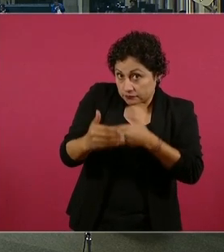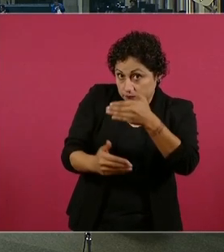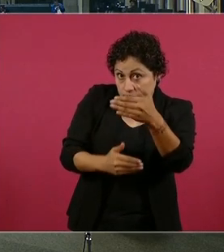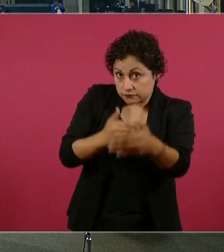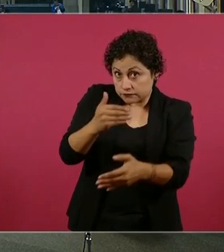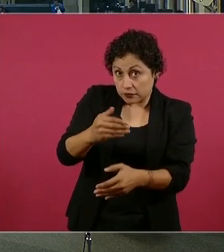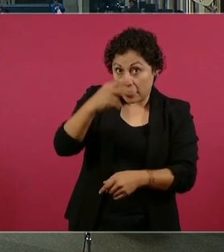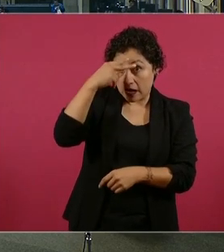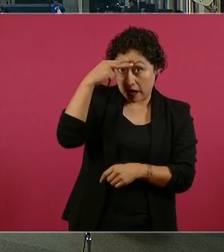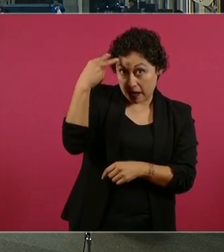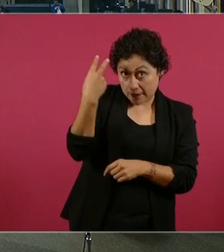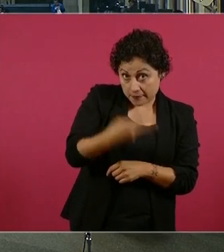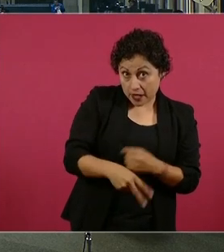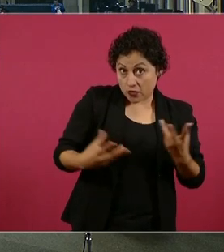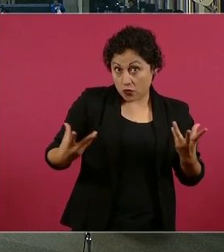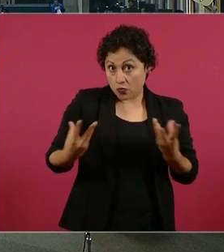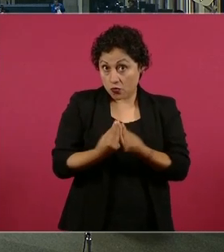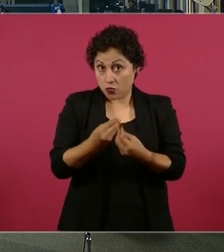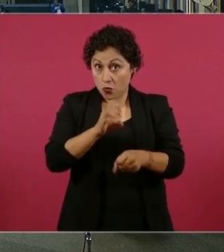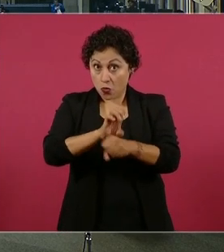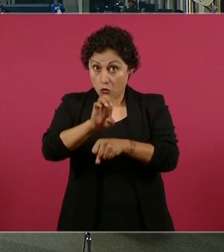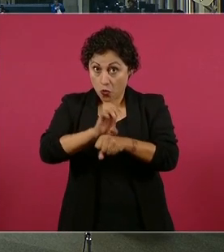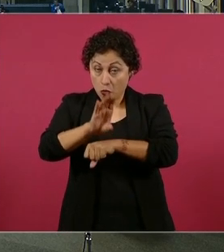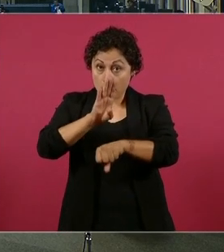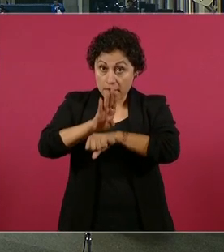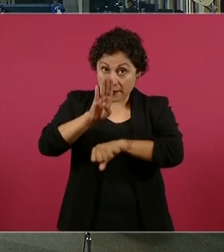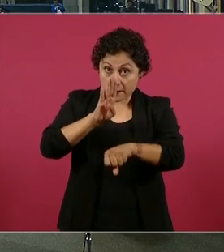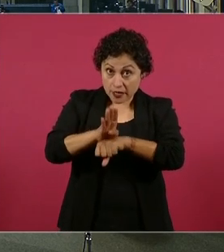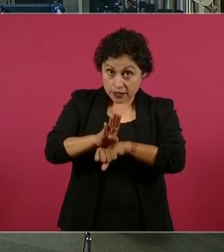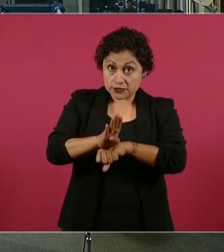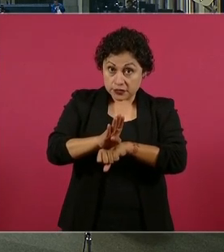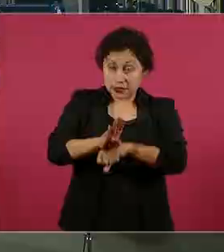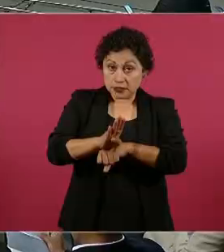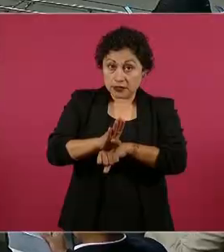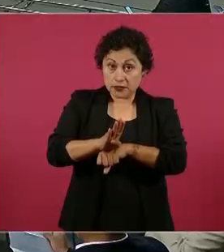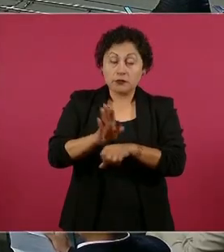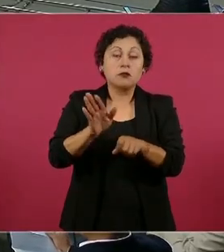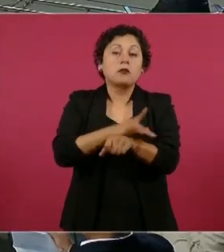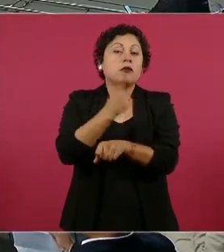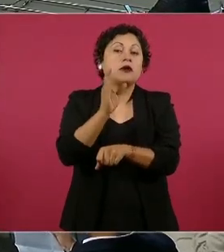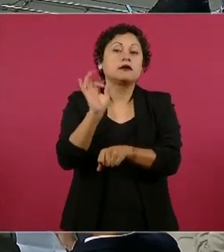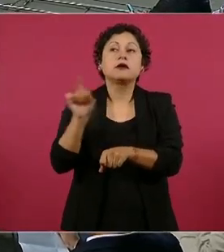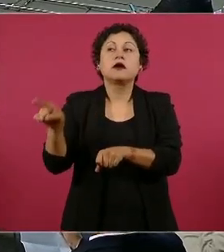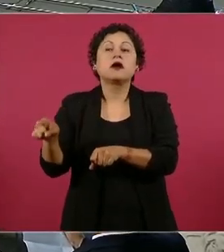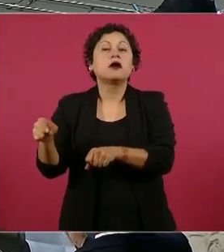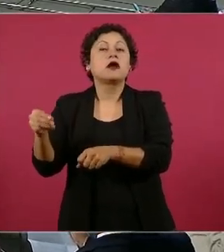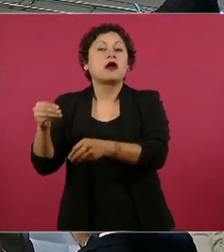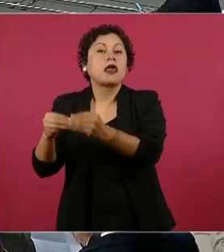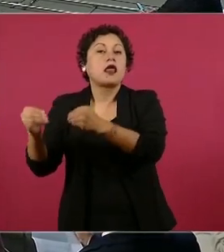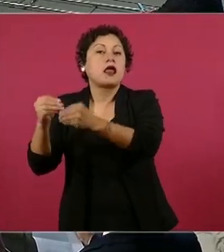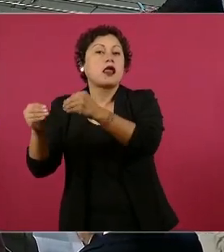junto con Colombia y Brasil en caso de que siga la inconformidad tras el resultado definitivo?